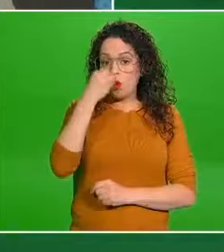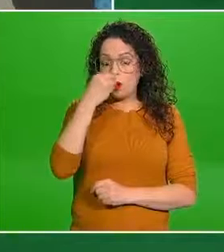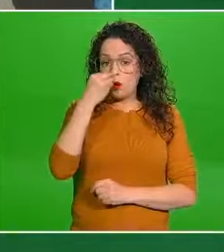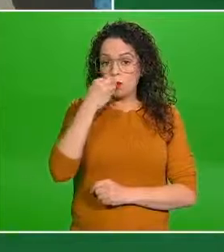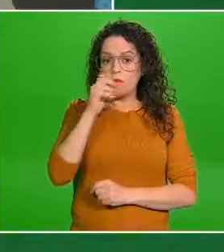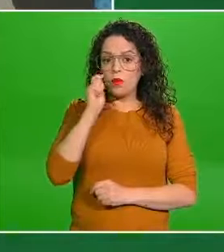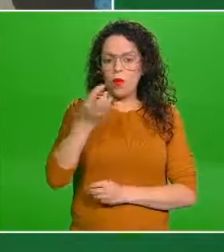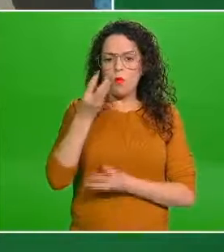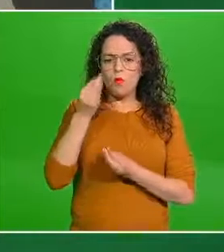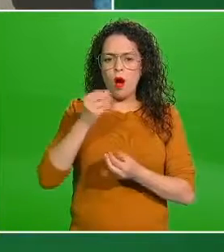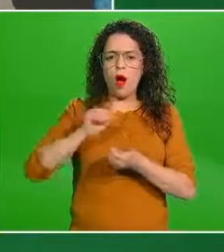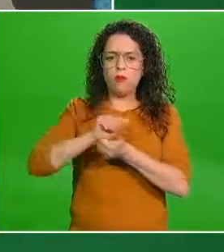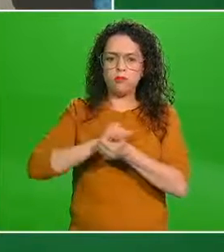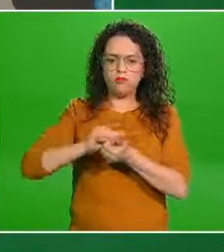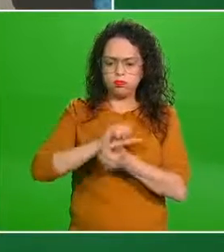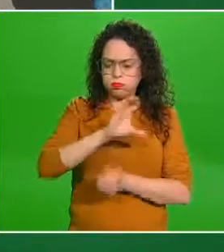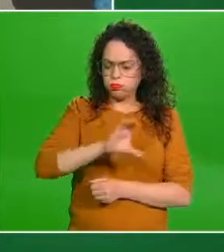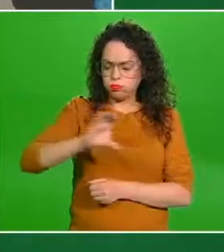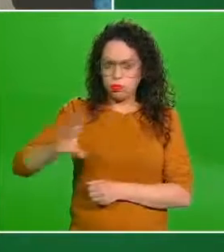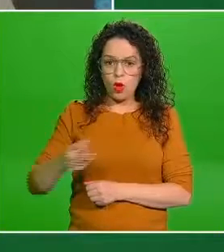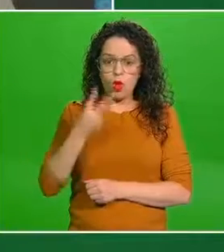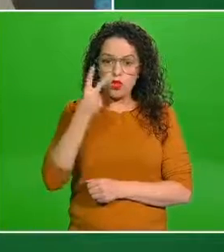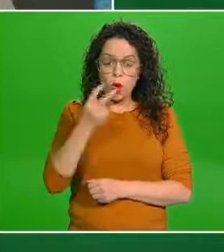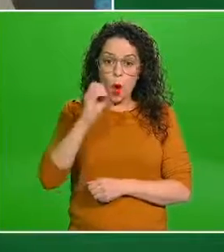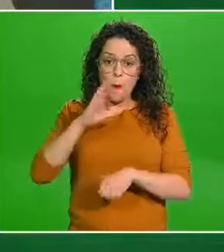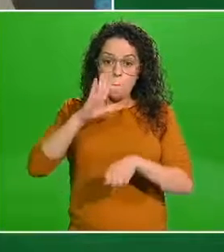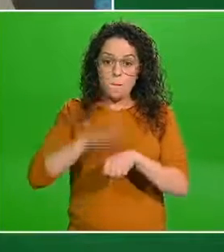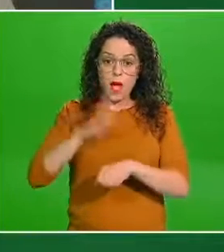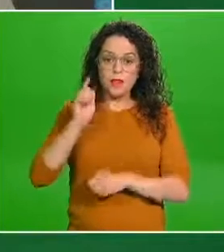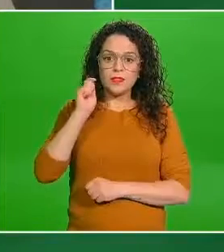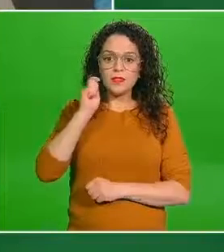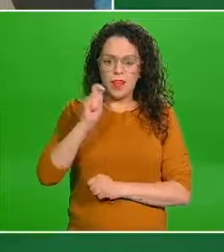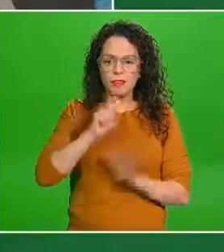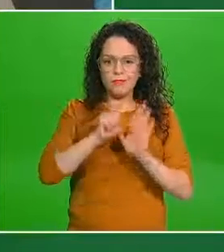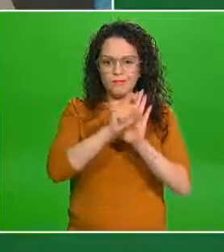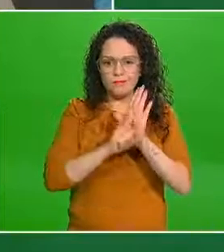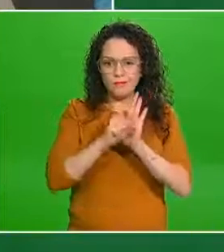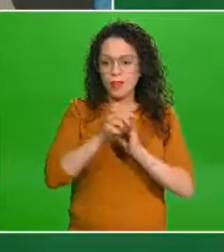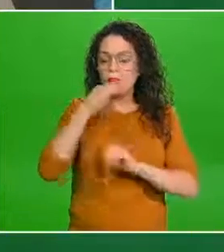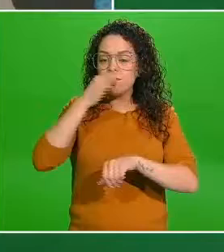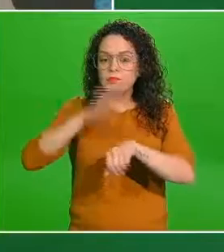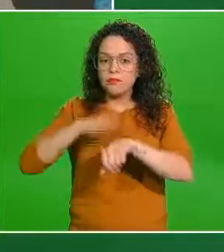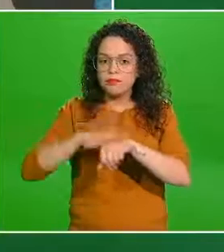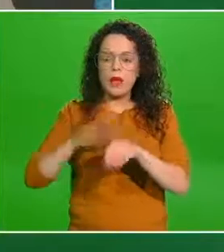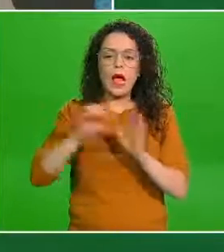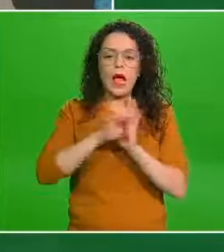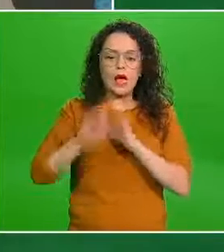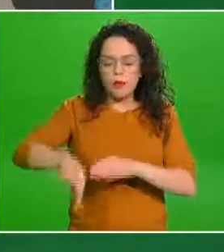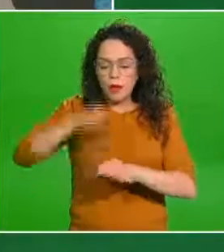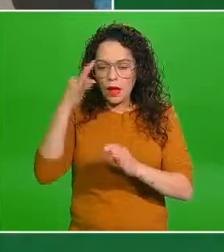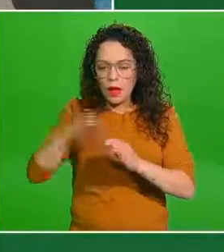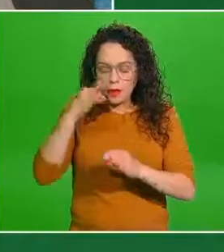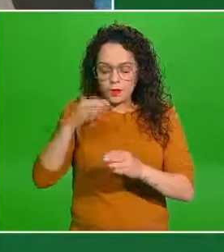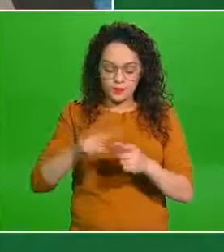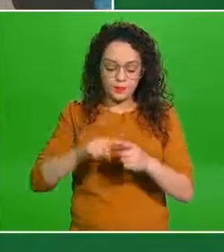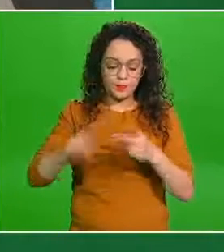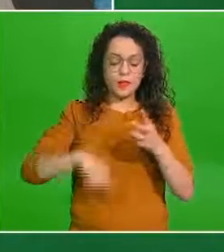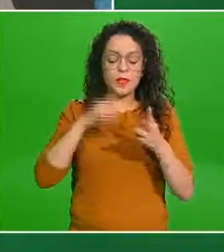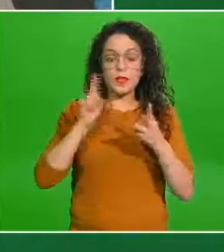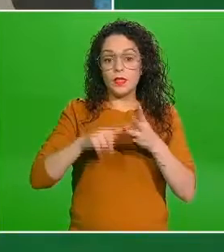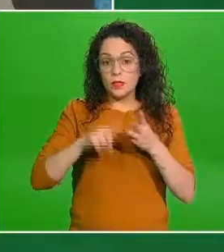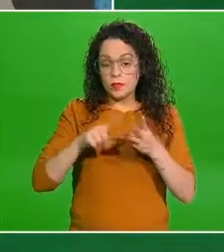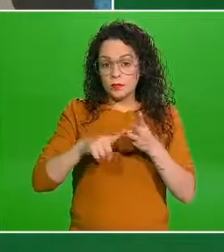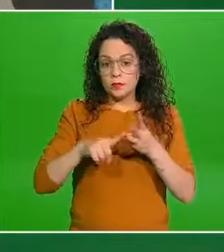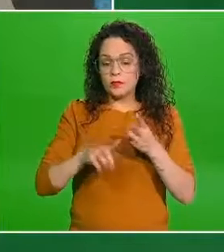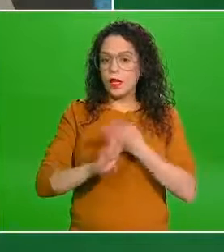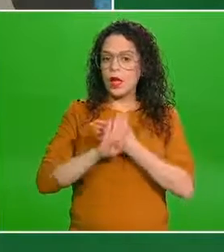alimentos ultraprocesados con 2 o más sellos de advertencia, como las frituras, por ejemplo. Número 3, evita ingerir cualquier